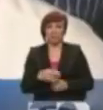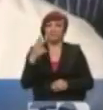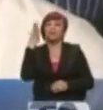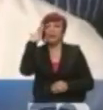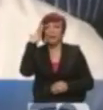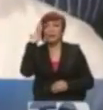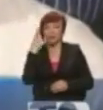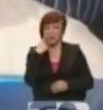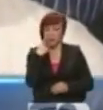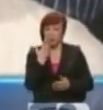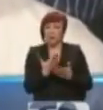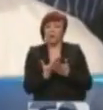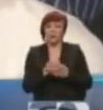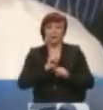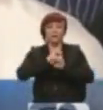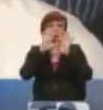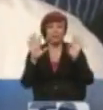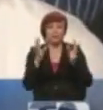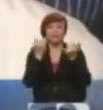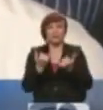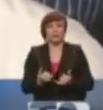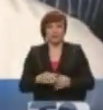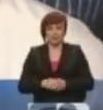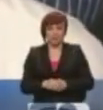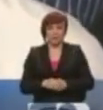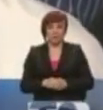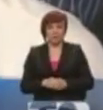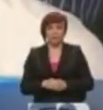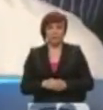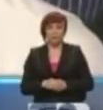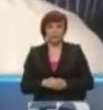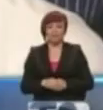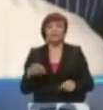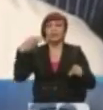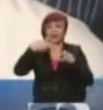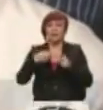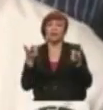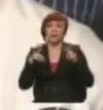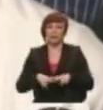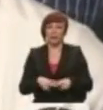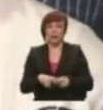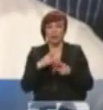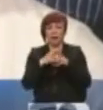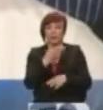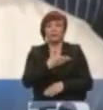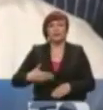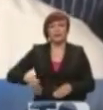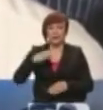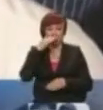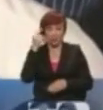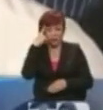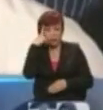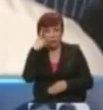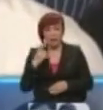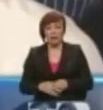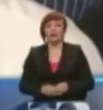precisos, concordantes, el nexo causal que existe entre Rafael Correa Delgado y los